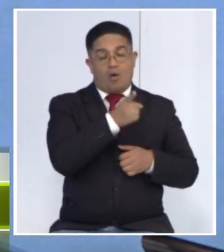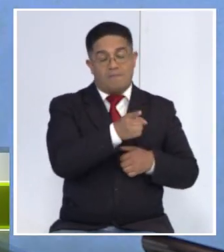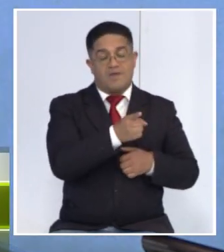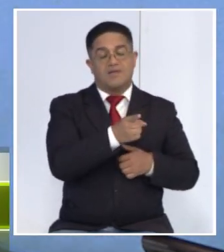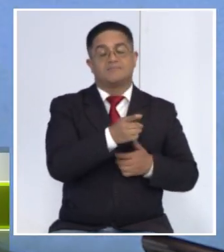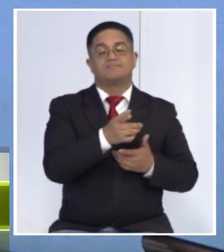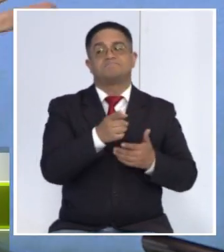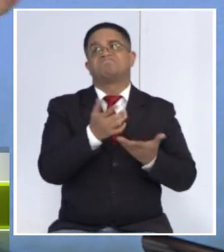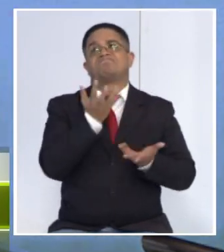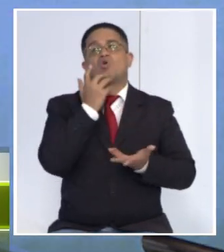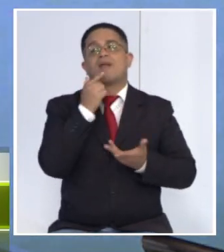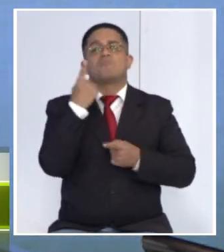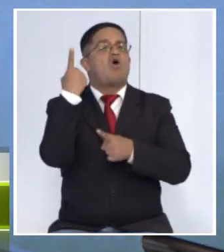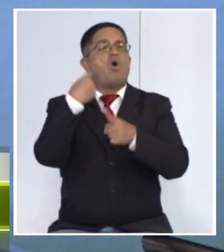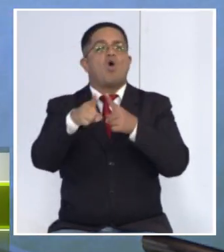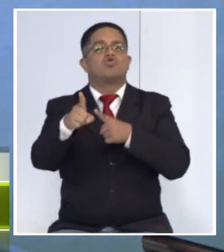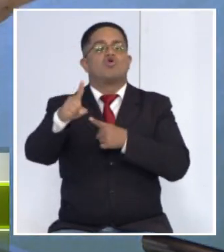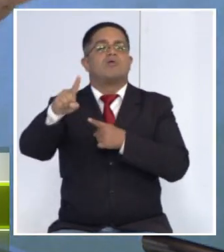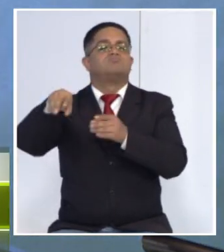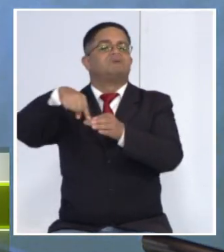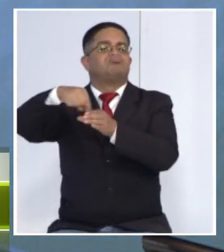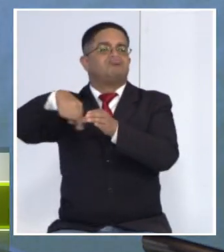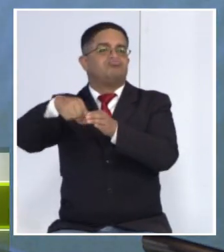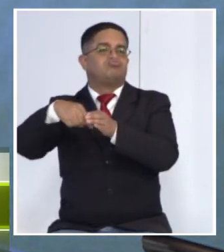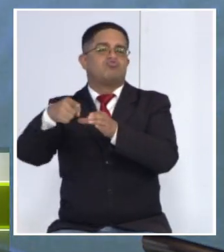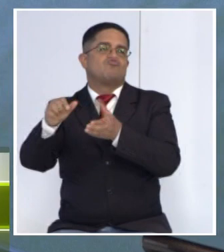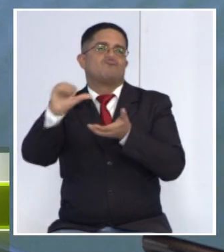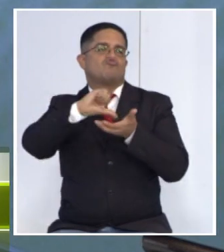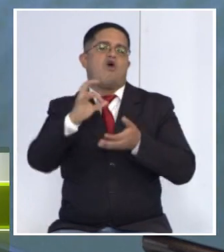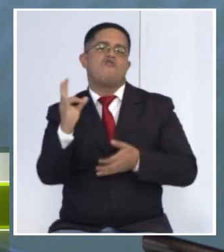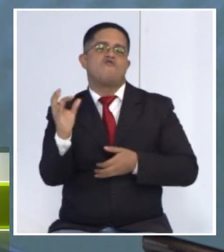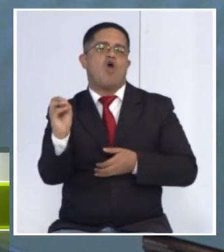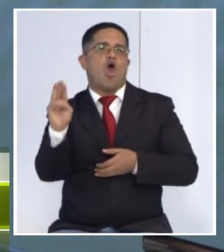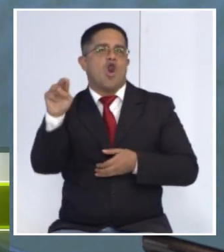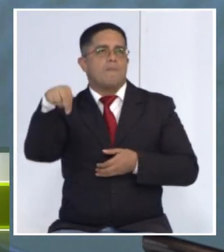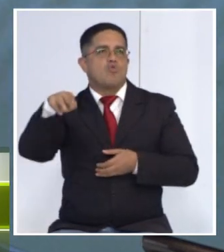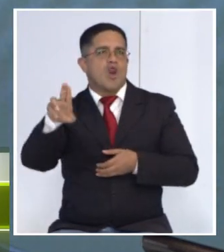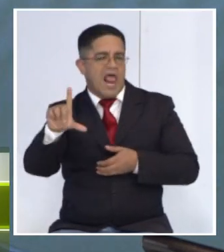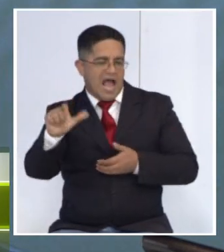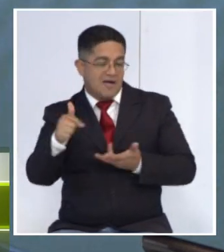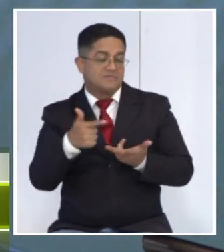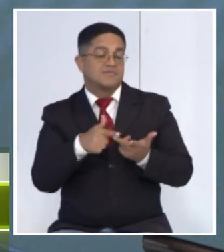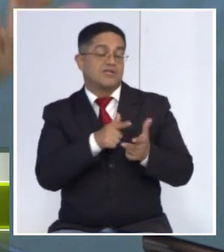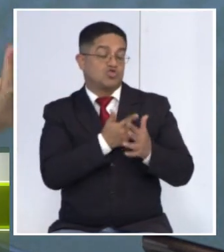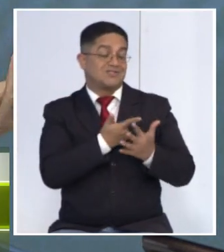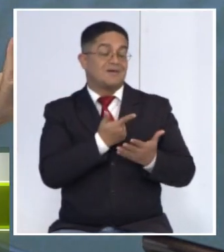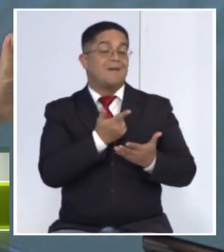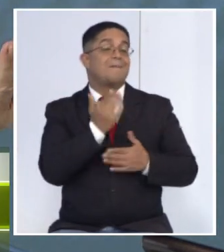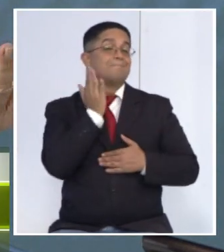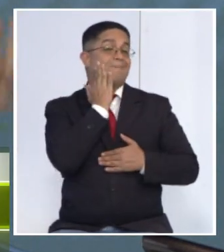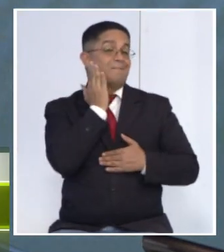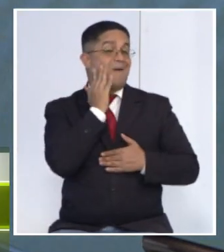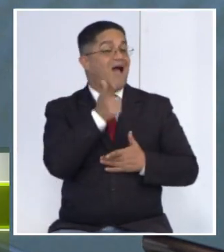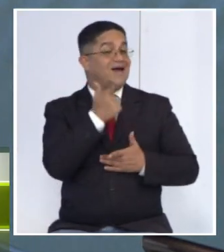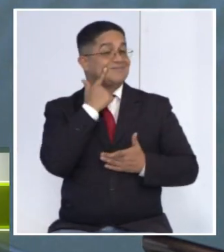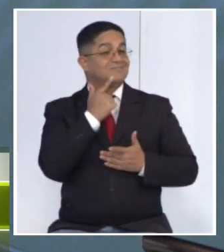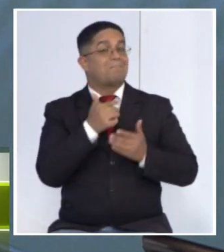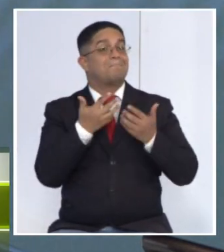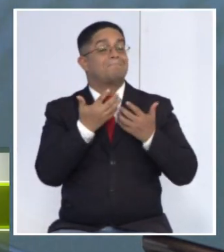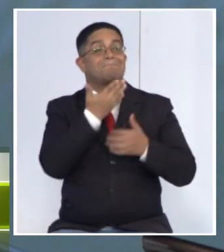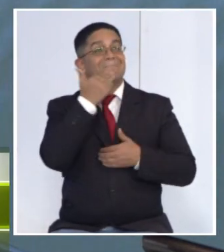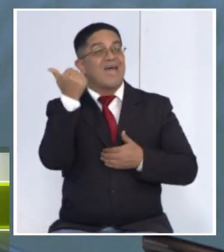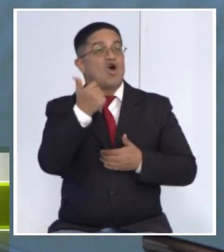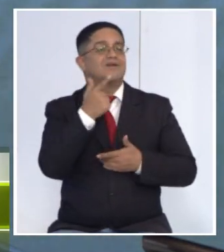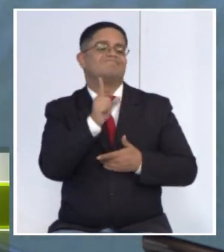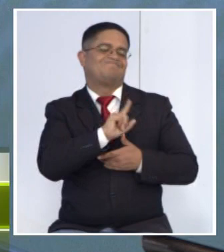introducen un sucedáneo, entre paréntesis una fórmula, ¿verdad? En vez de la mamá mejorar con la lactancia, todo se echa